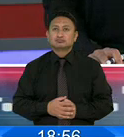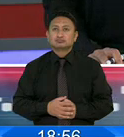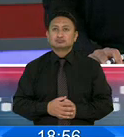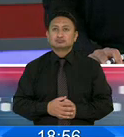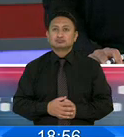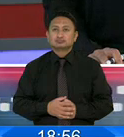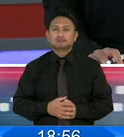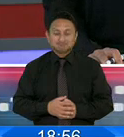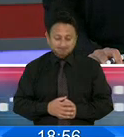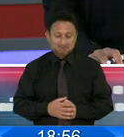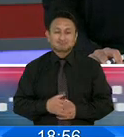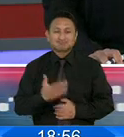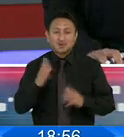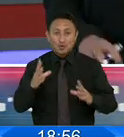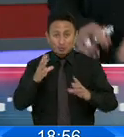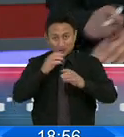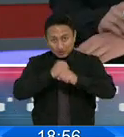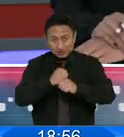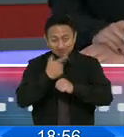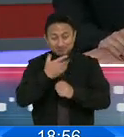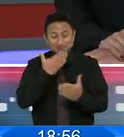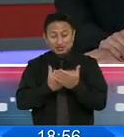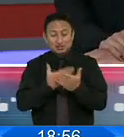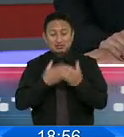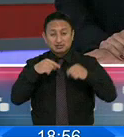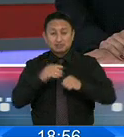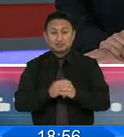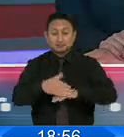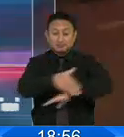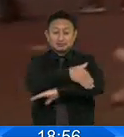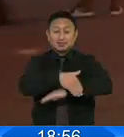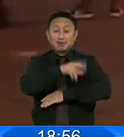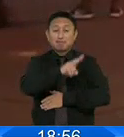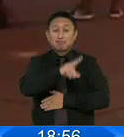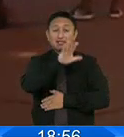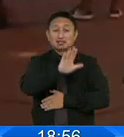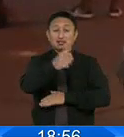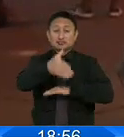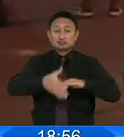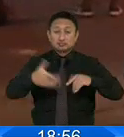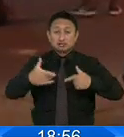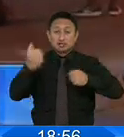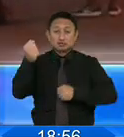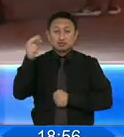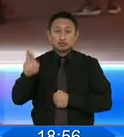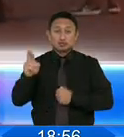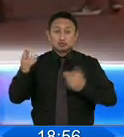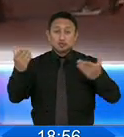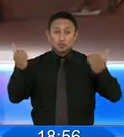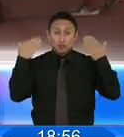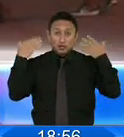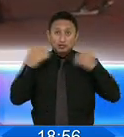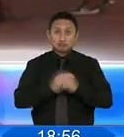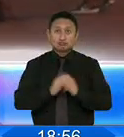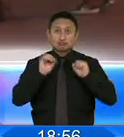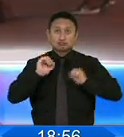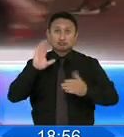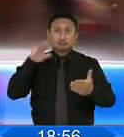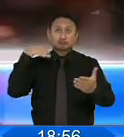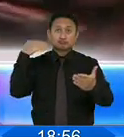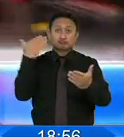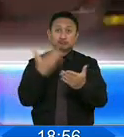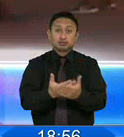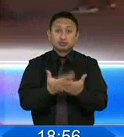Así es, buenas noches, muchas gracias. Nos encontramos en la 25 y Colmena, en el suroeste de Guayaquil, donde en pocos minutos llegará y culminará la caravana